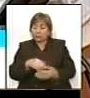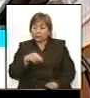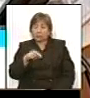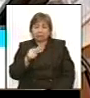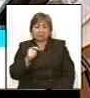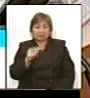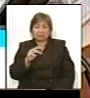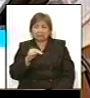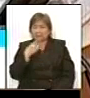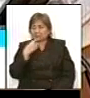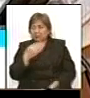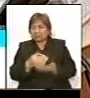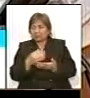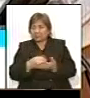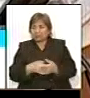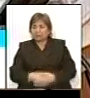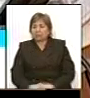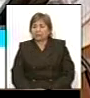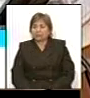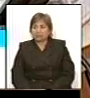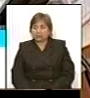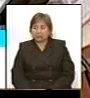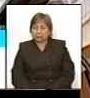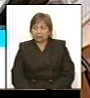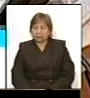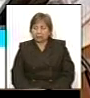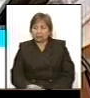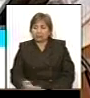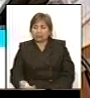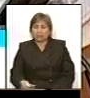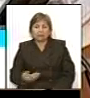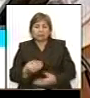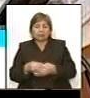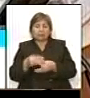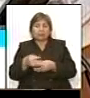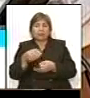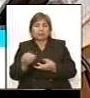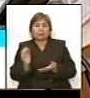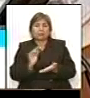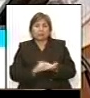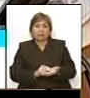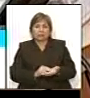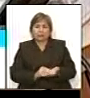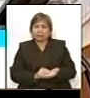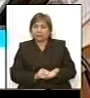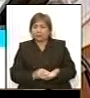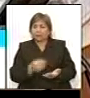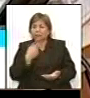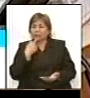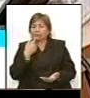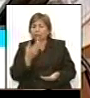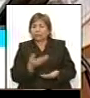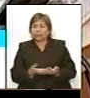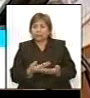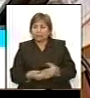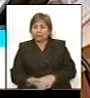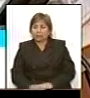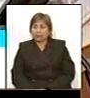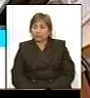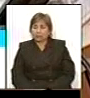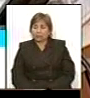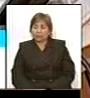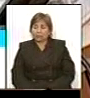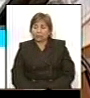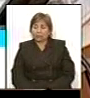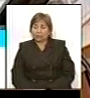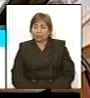el predio ya está inscrito, ¿para qué generarle un proceso más que puede, como dice la doctora Elba, generar un retraso